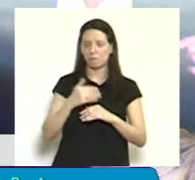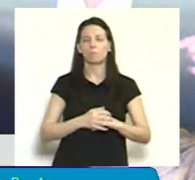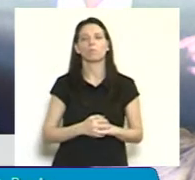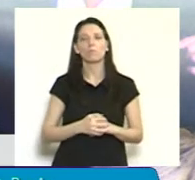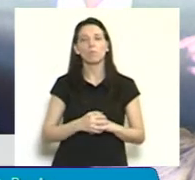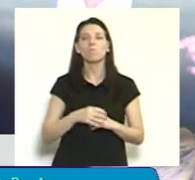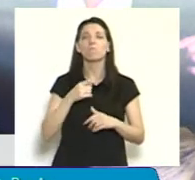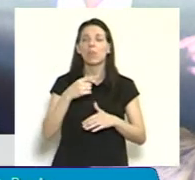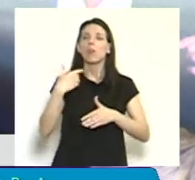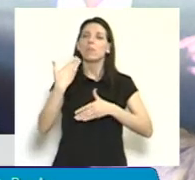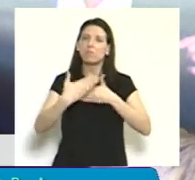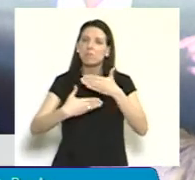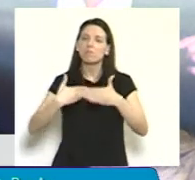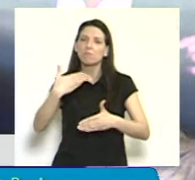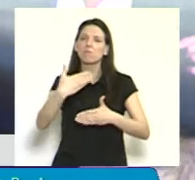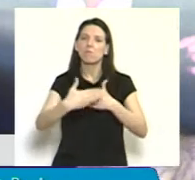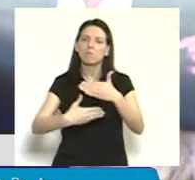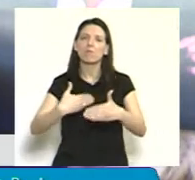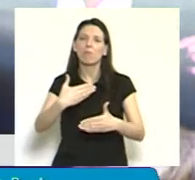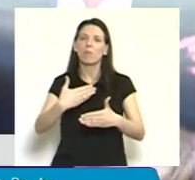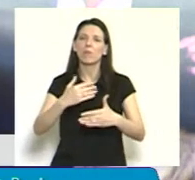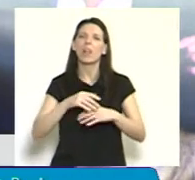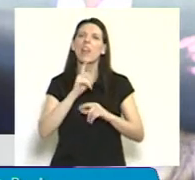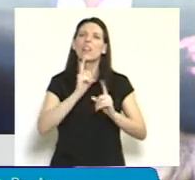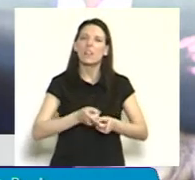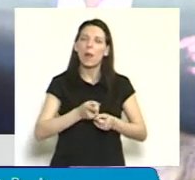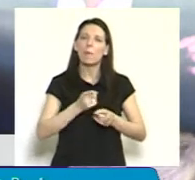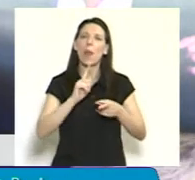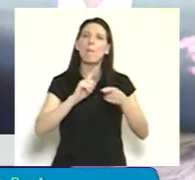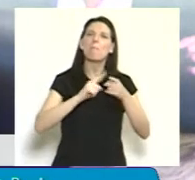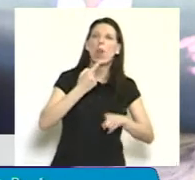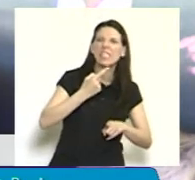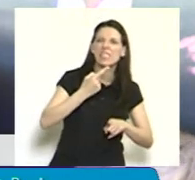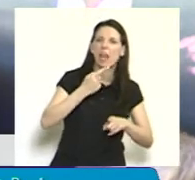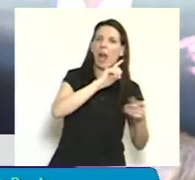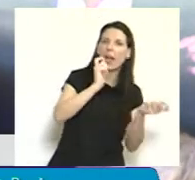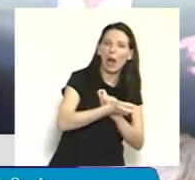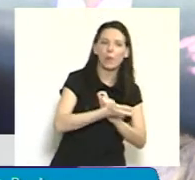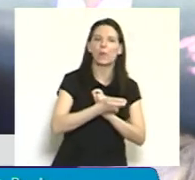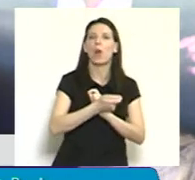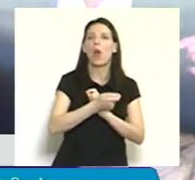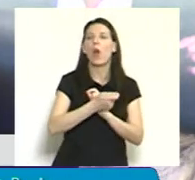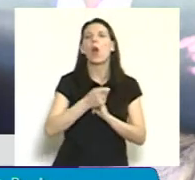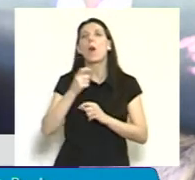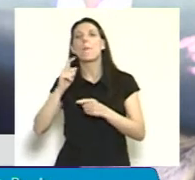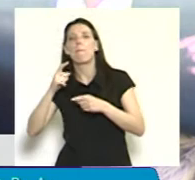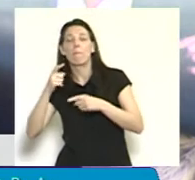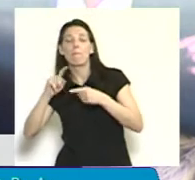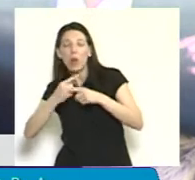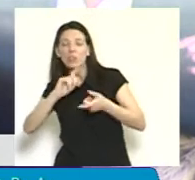Fue progresando, acompañando lo que ha sido la política, el cambio de la política, desde una política